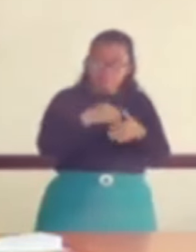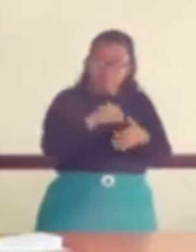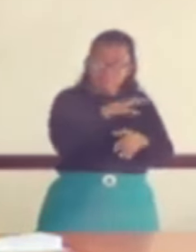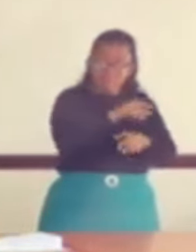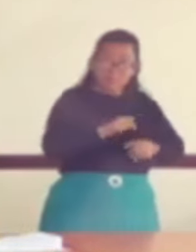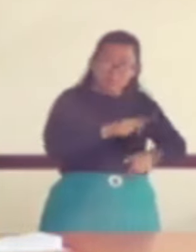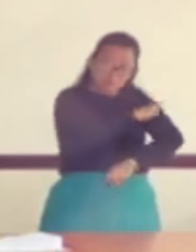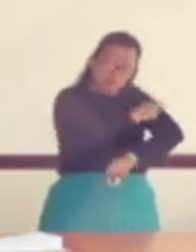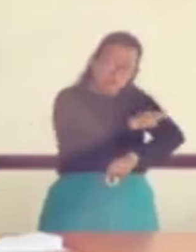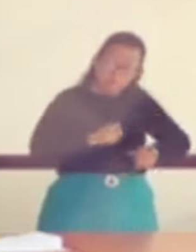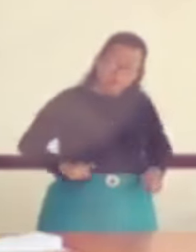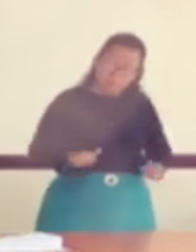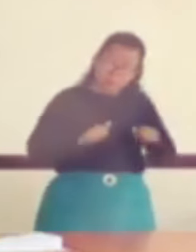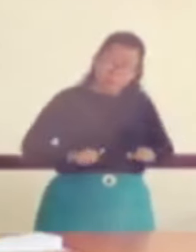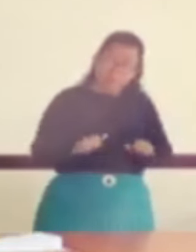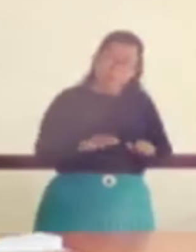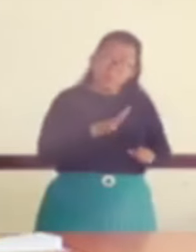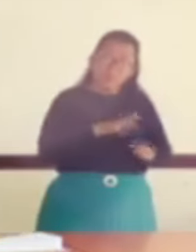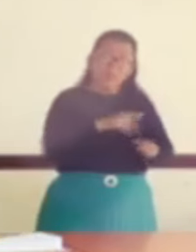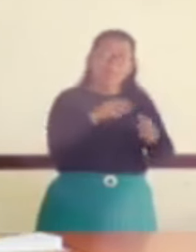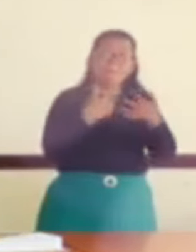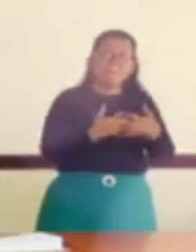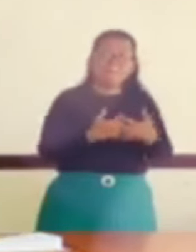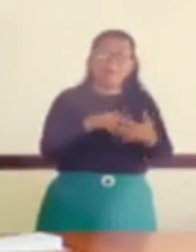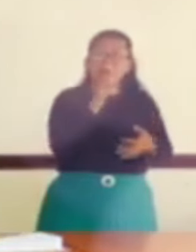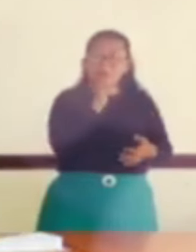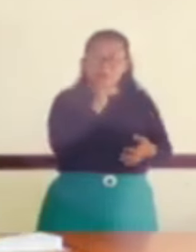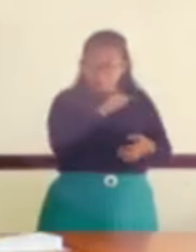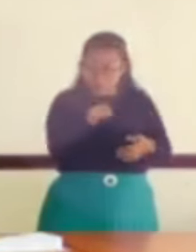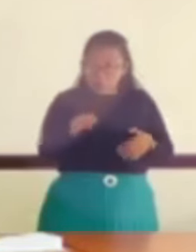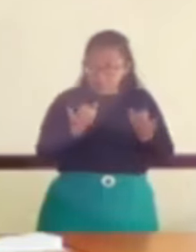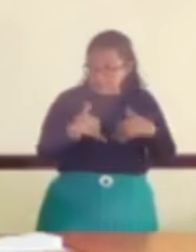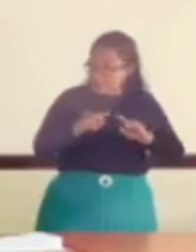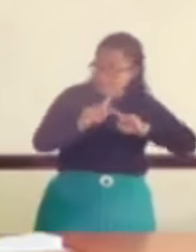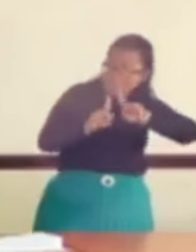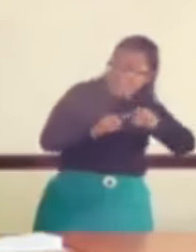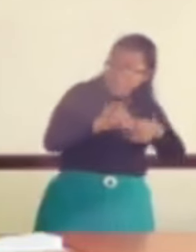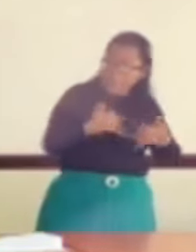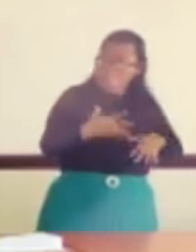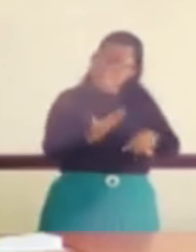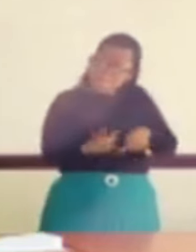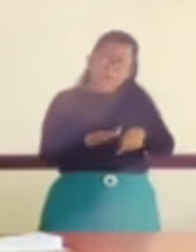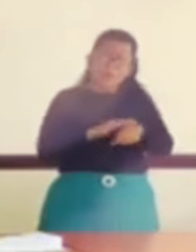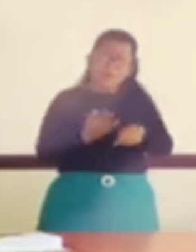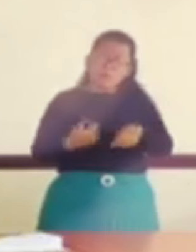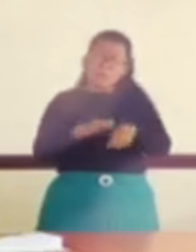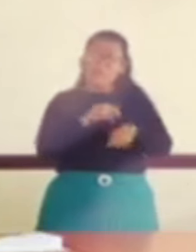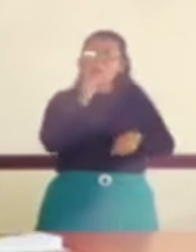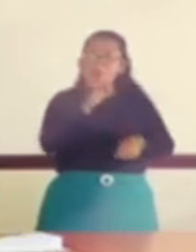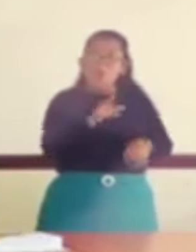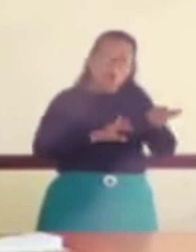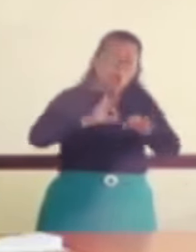Hospital Nacional de Amatitlán, hay empresas privadas. ¿Se ha procedido ya a hacer más denuncias? ¿Se tiene o se